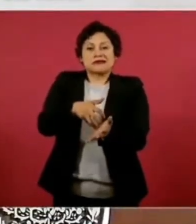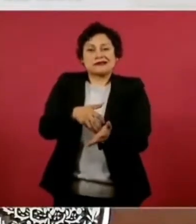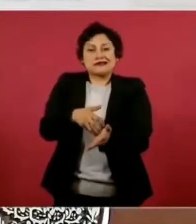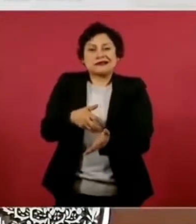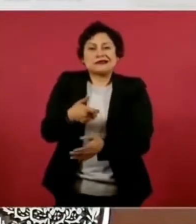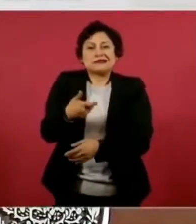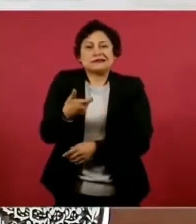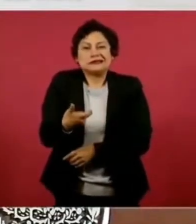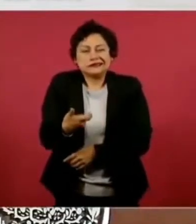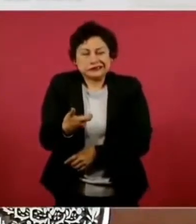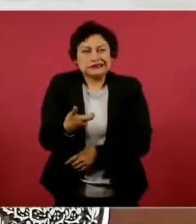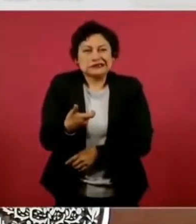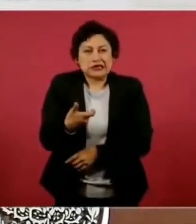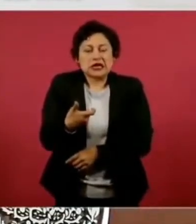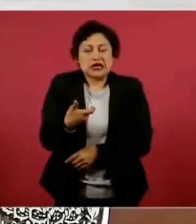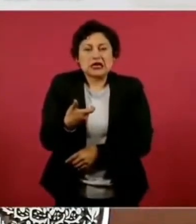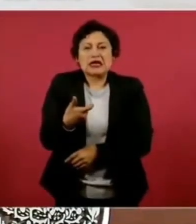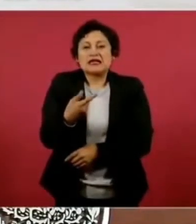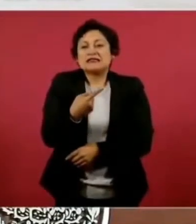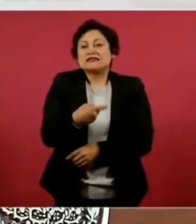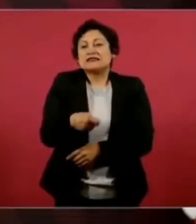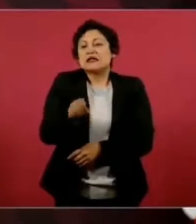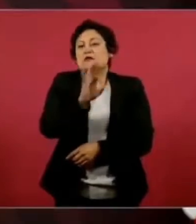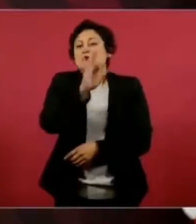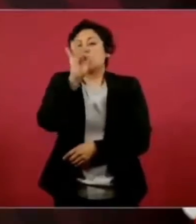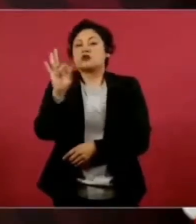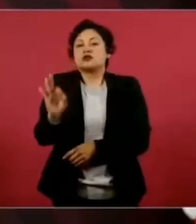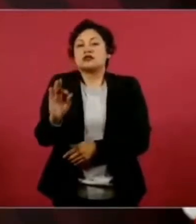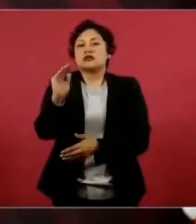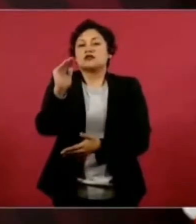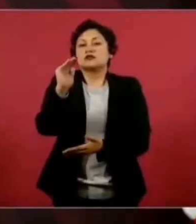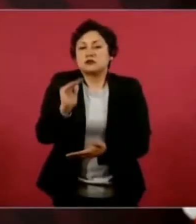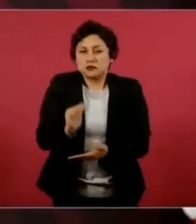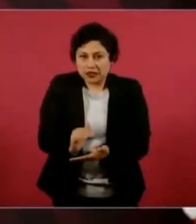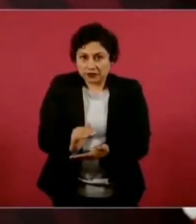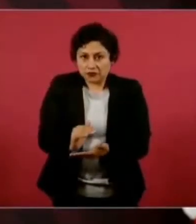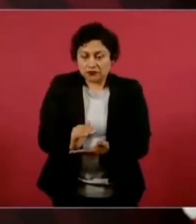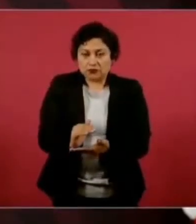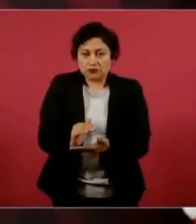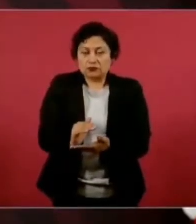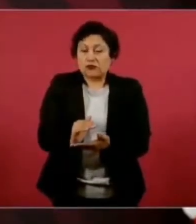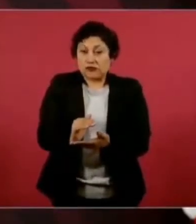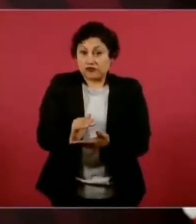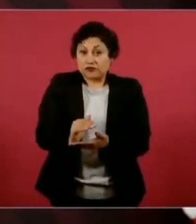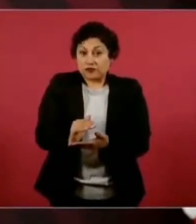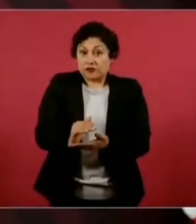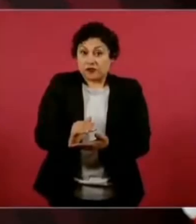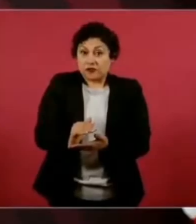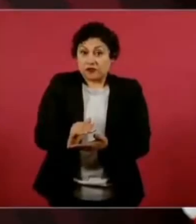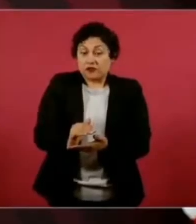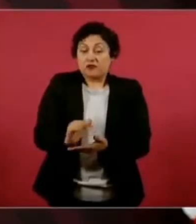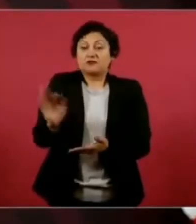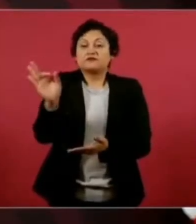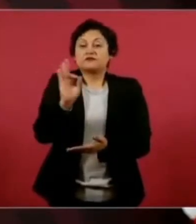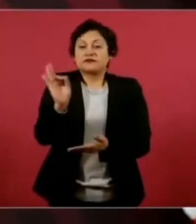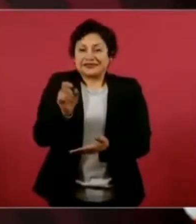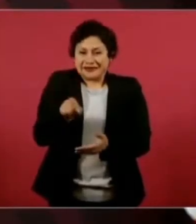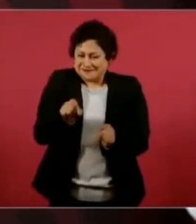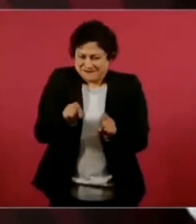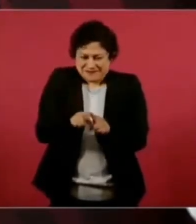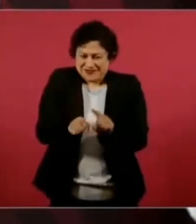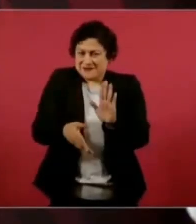de cuando menos el 100%, si esa obra se hubiese construido con una empresa